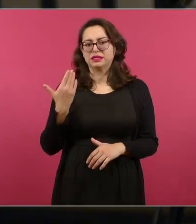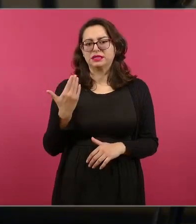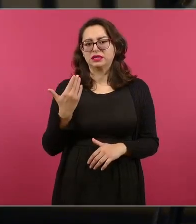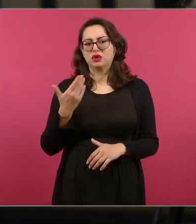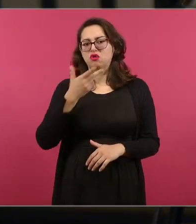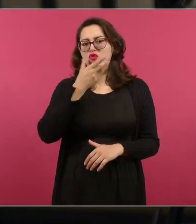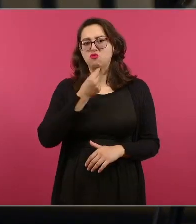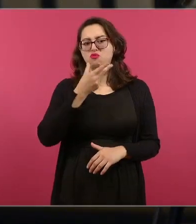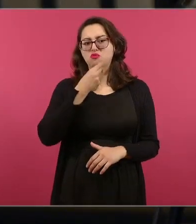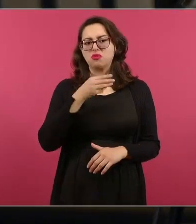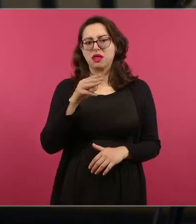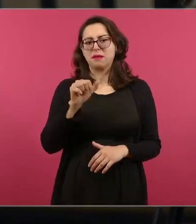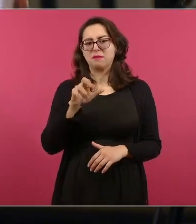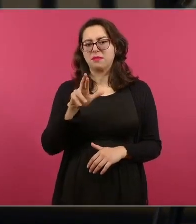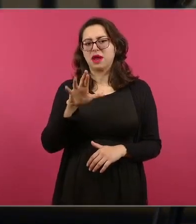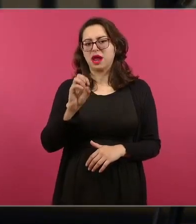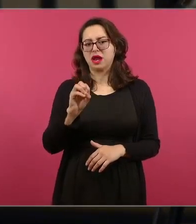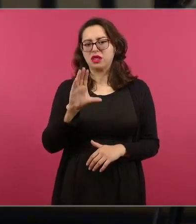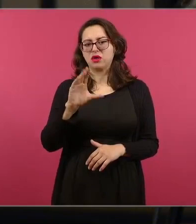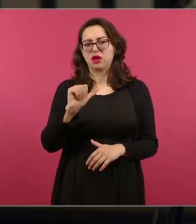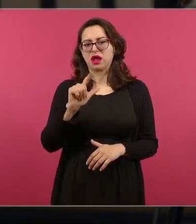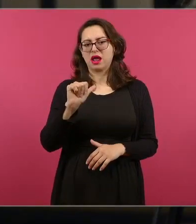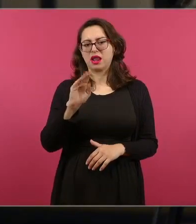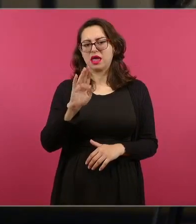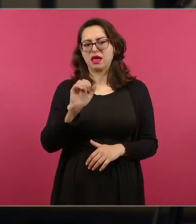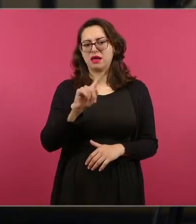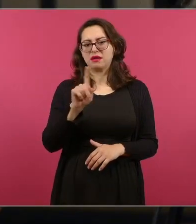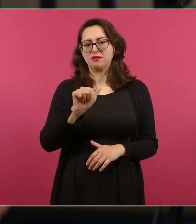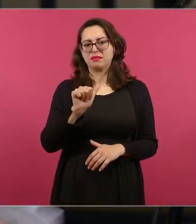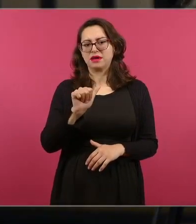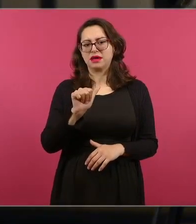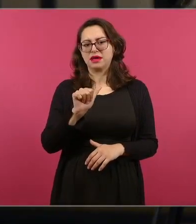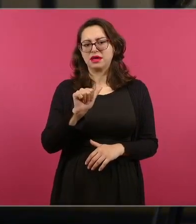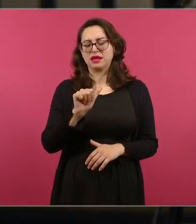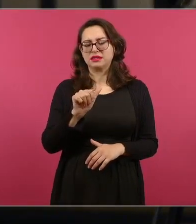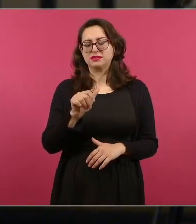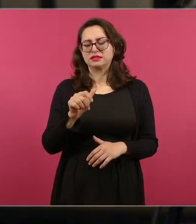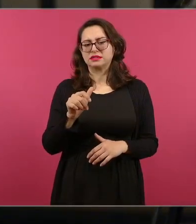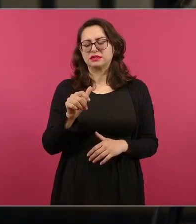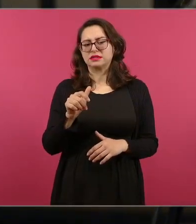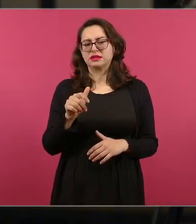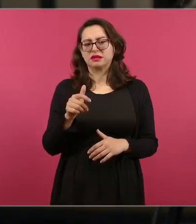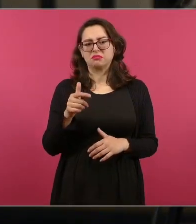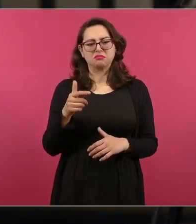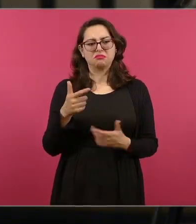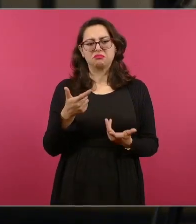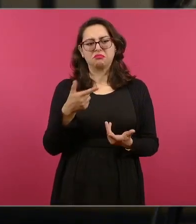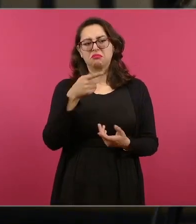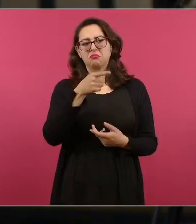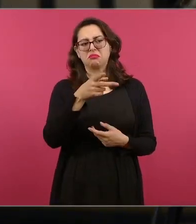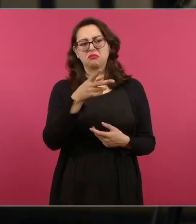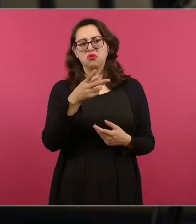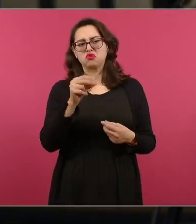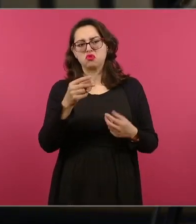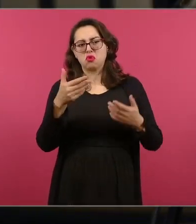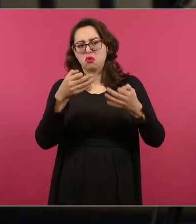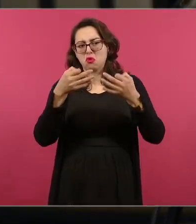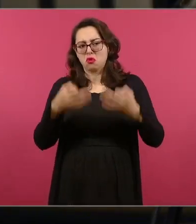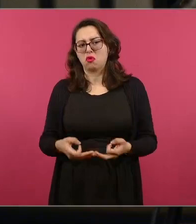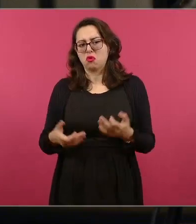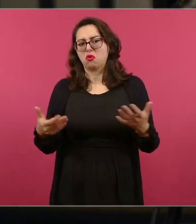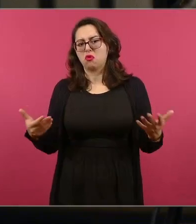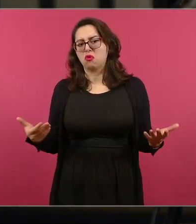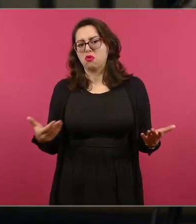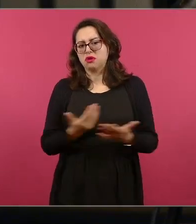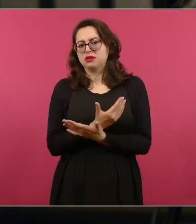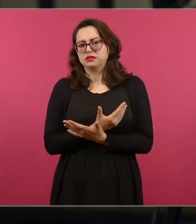Sinaloa municipio, son gente de otros estados. Sinaloa ha estado tranquilo, ha sido tranquilo. Y allá